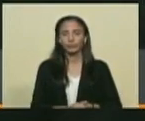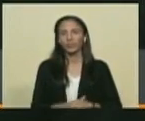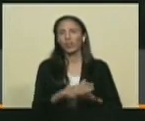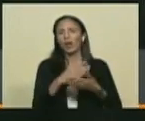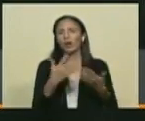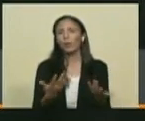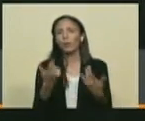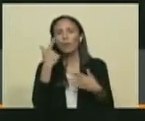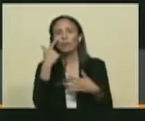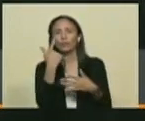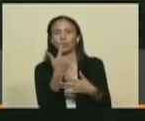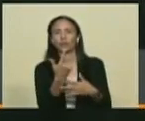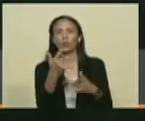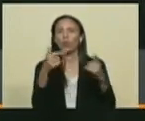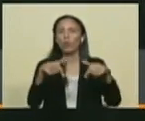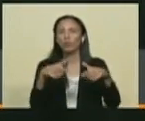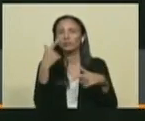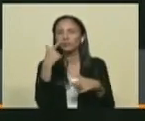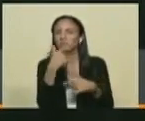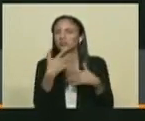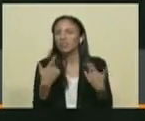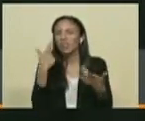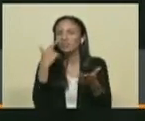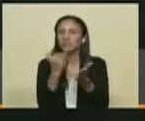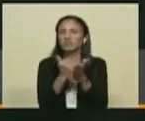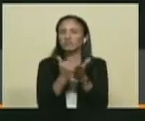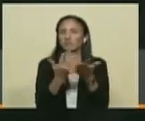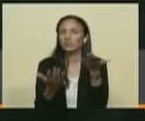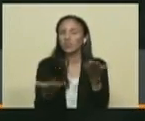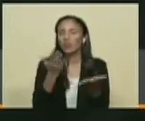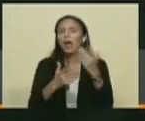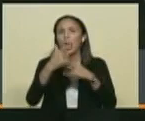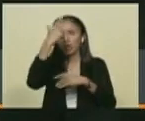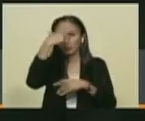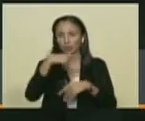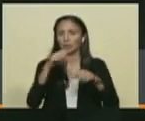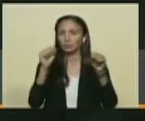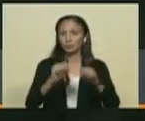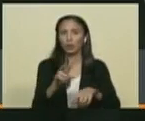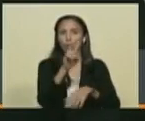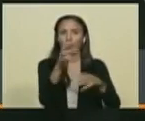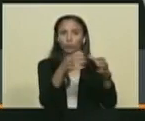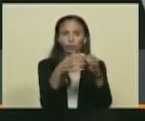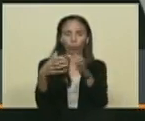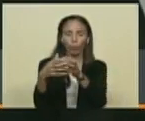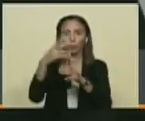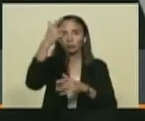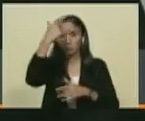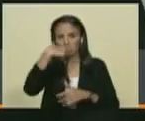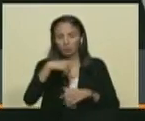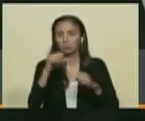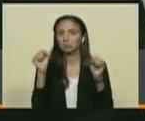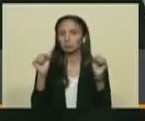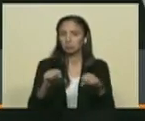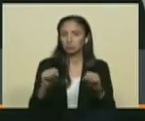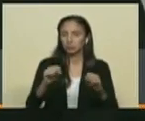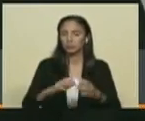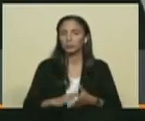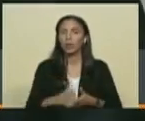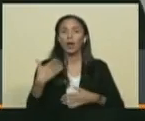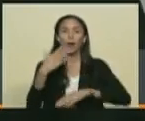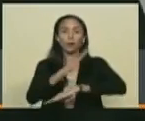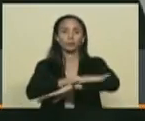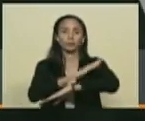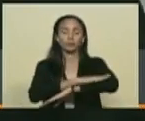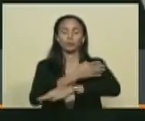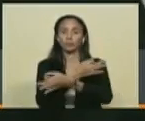hemos observado el día de hoy es seriedad. Las partes ambas se han comportado